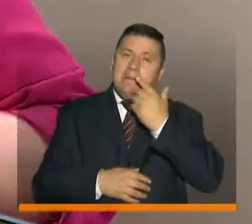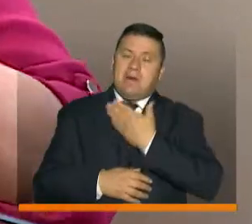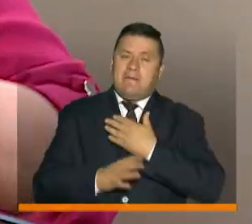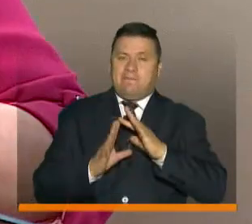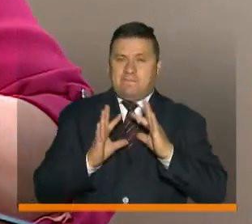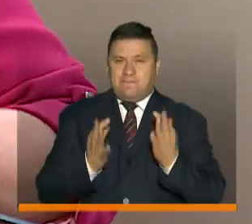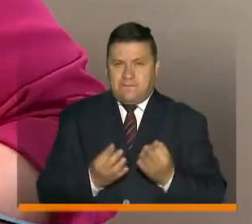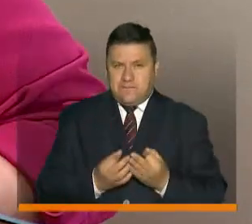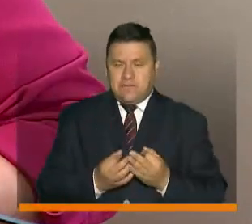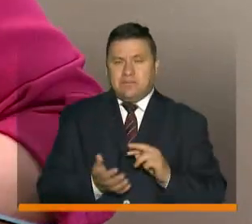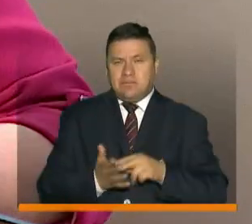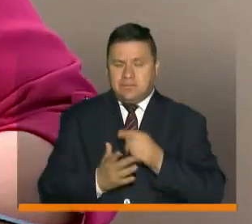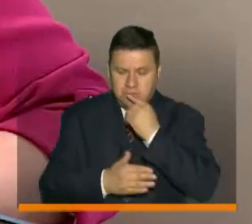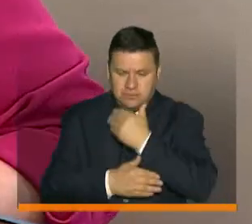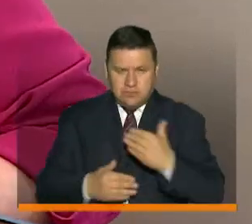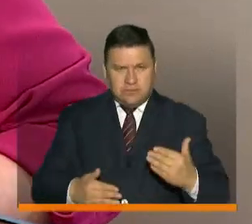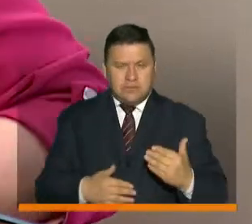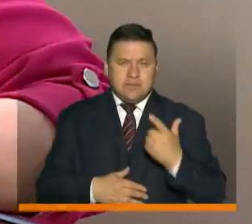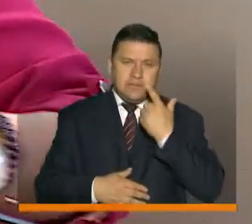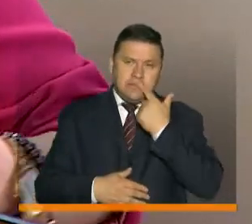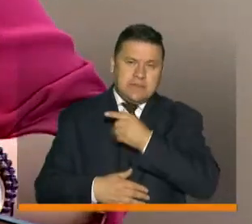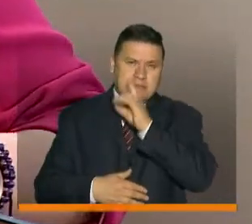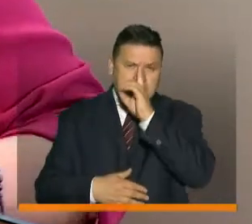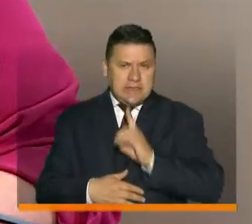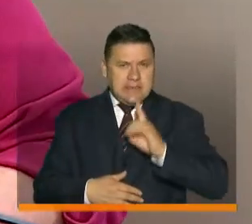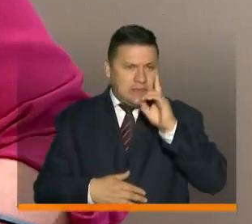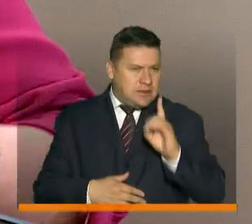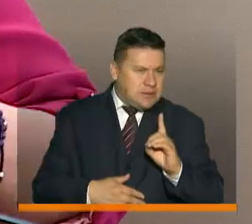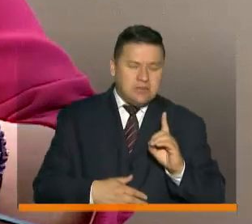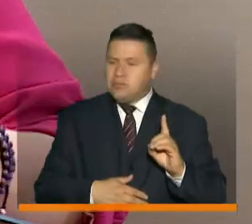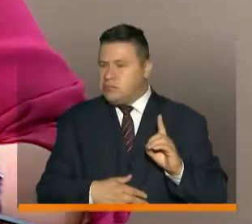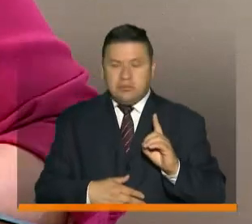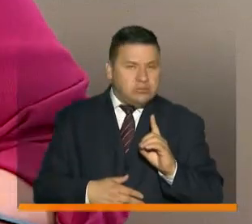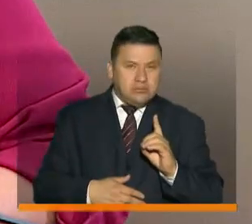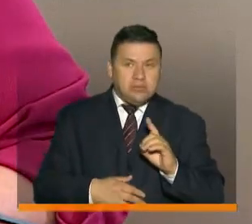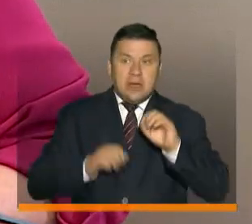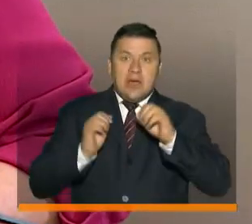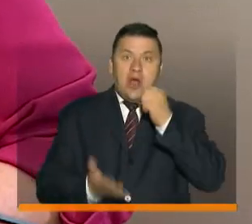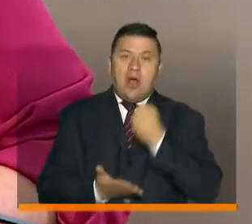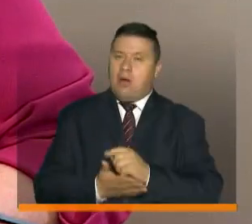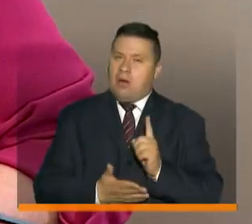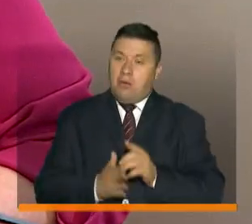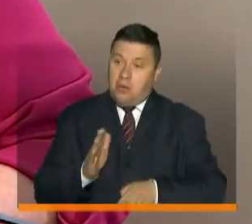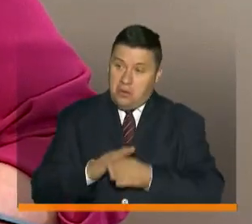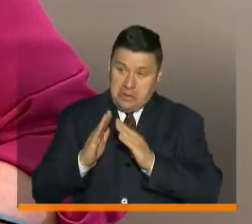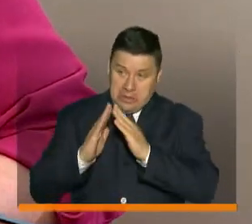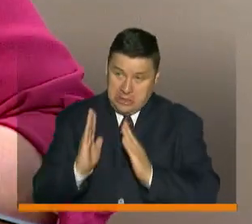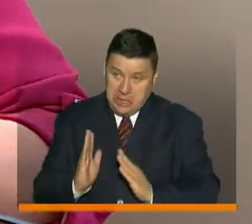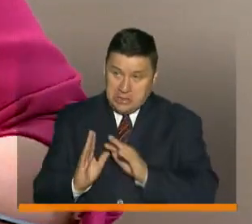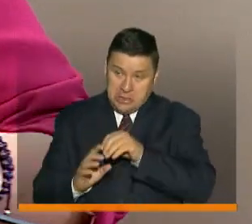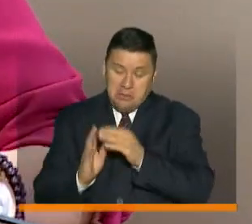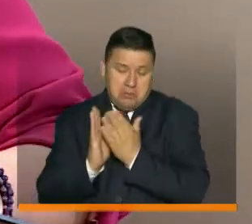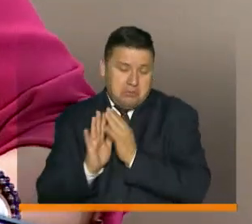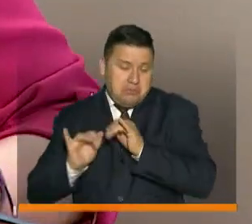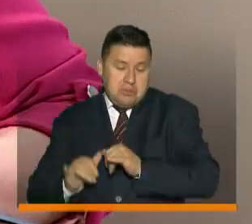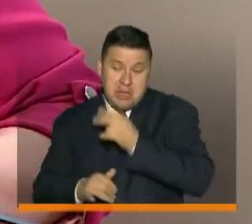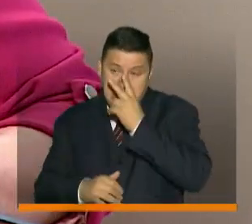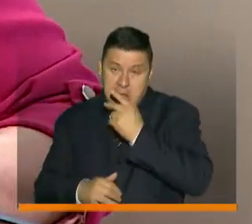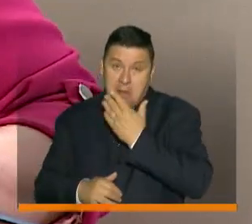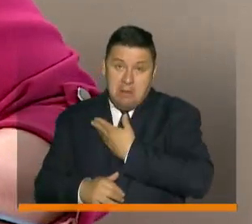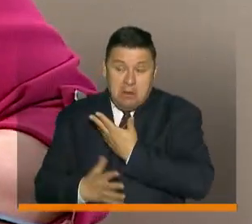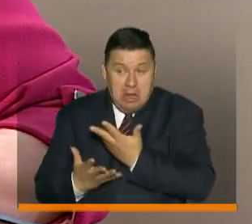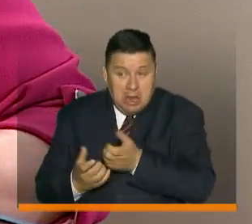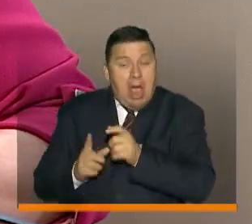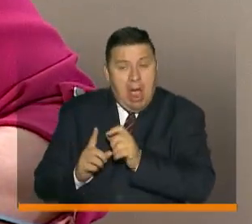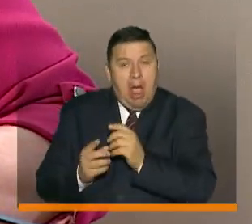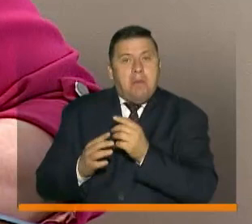familia que igual para los niños cuyos padres decidan por distintas condiciones que continúen en casa, que estaremos también fortaleciendo todas las herramientas también